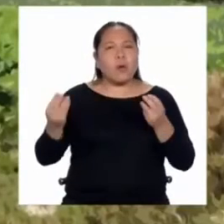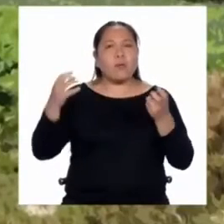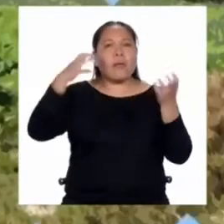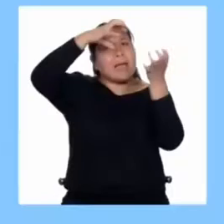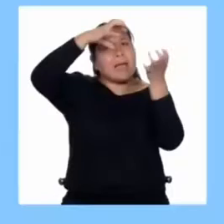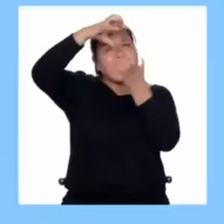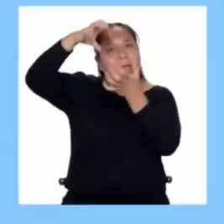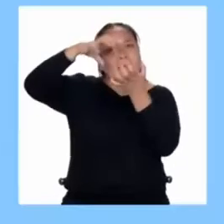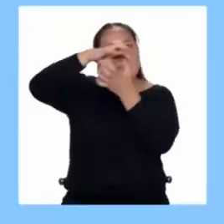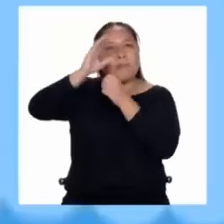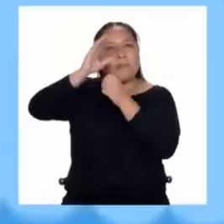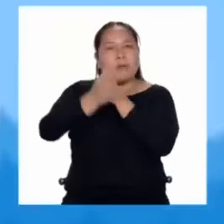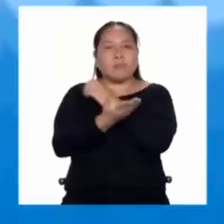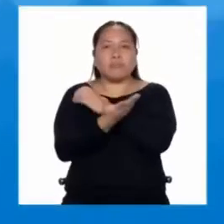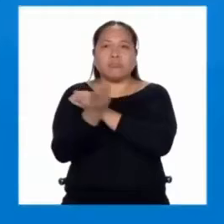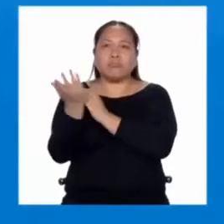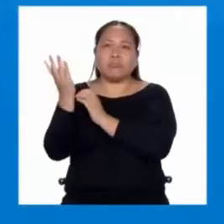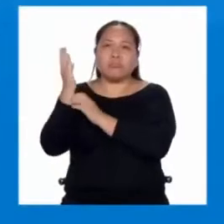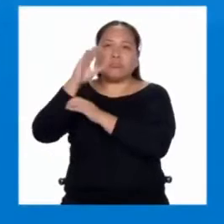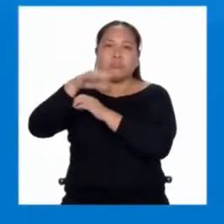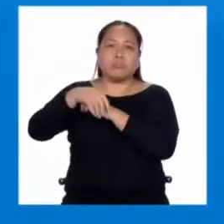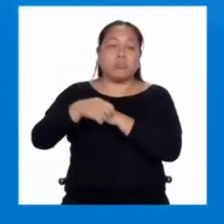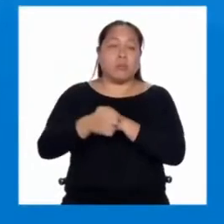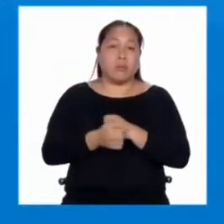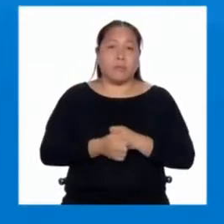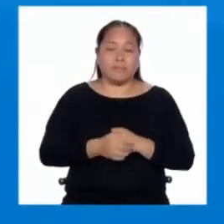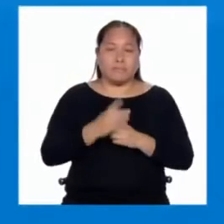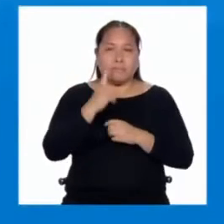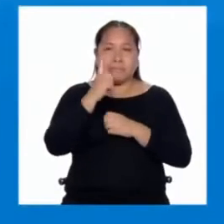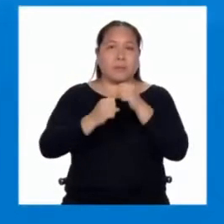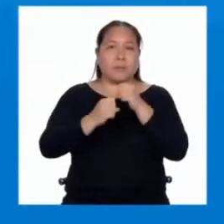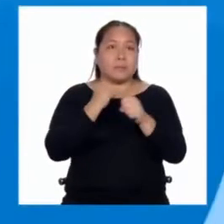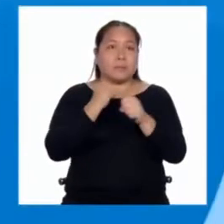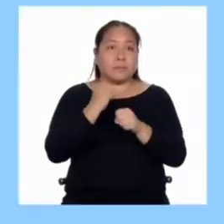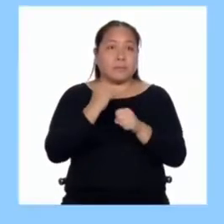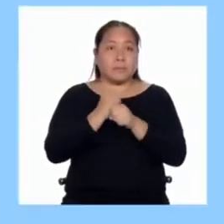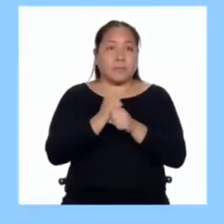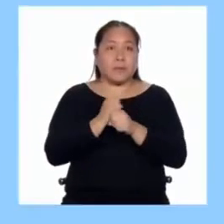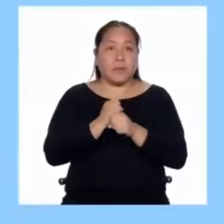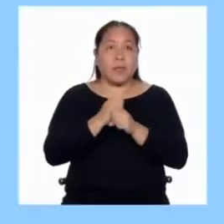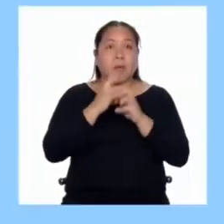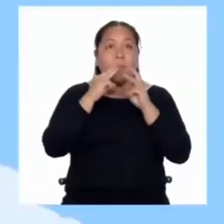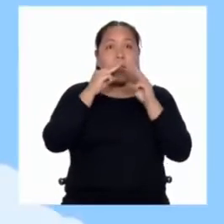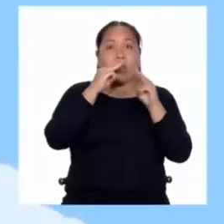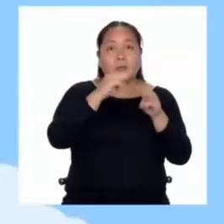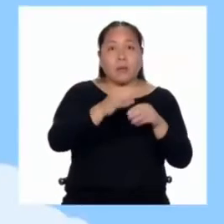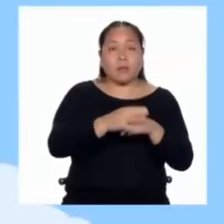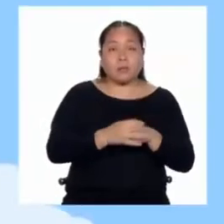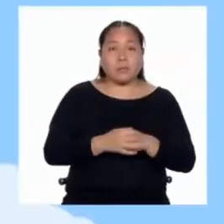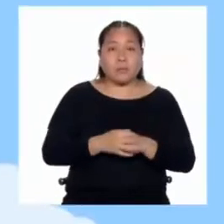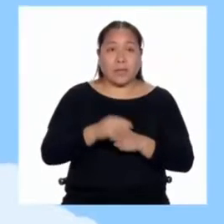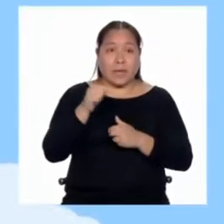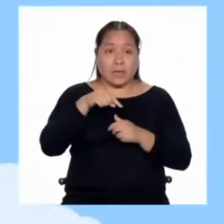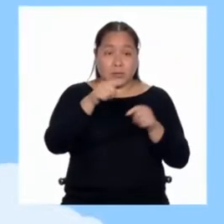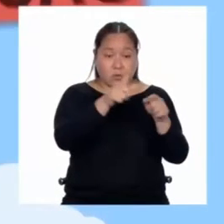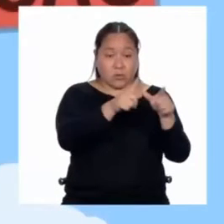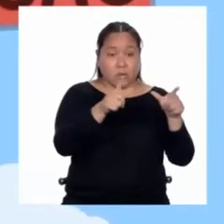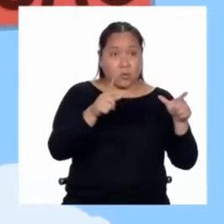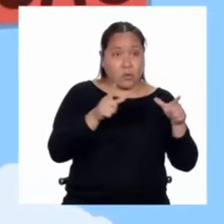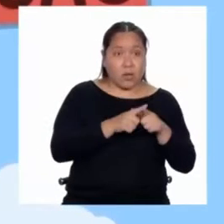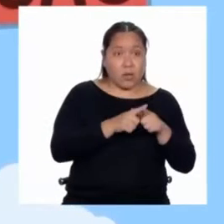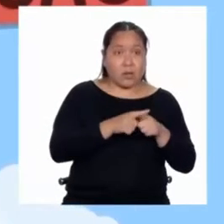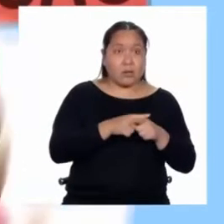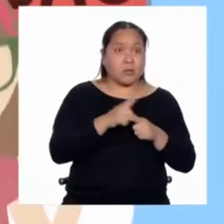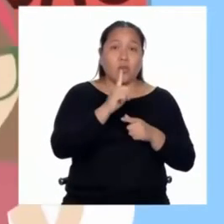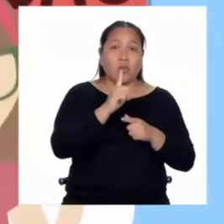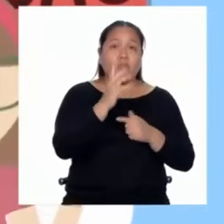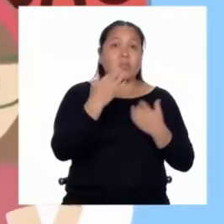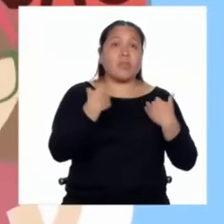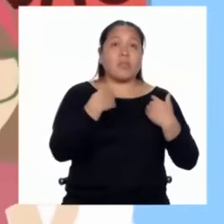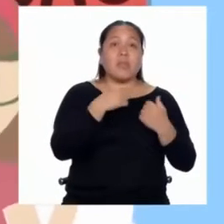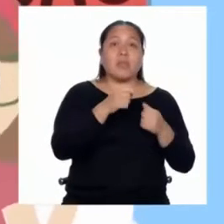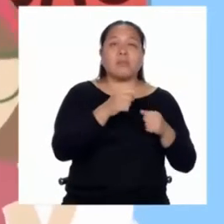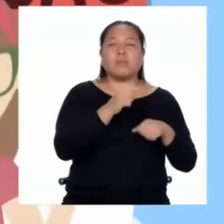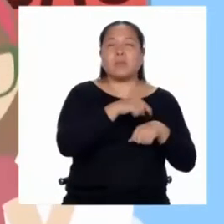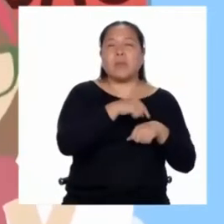el año, debido a la influencia moderada del océano. Estas zonas carecen de estación seca,